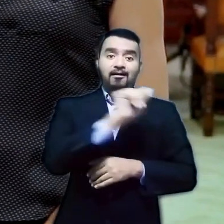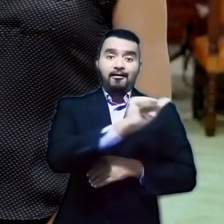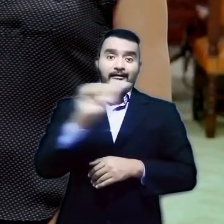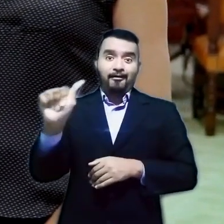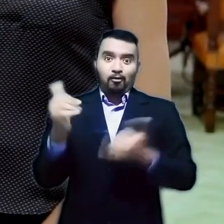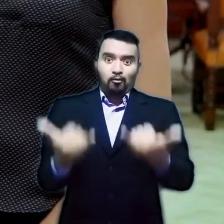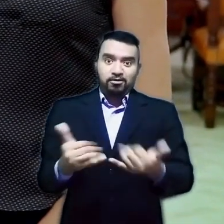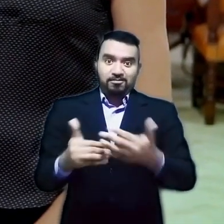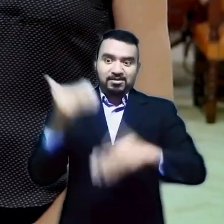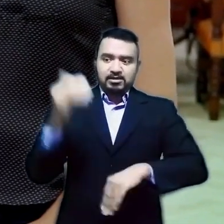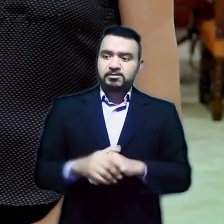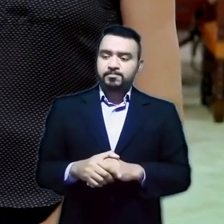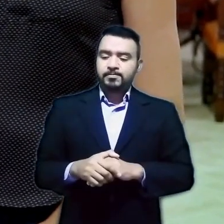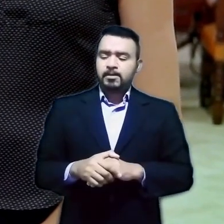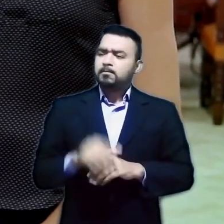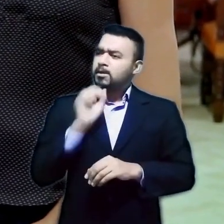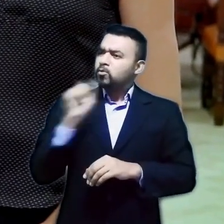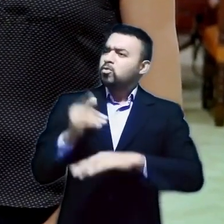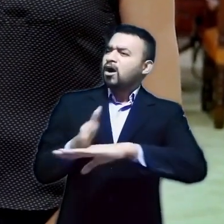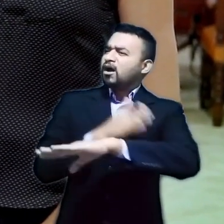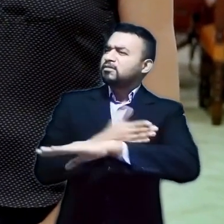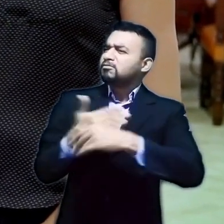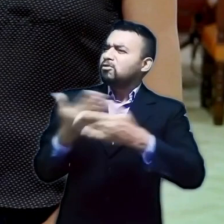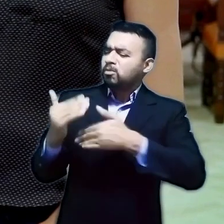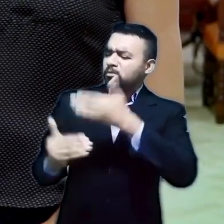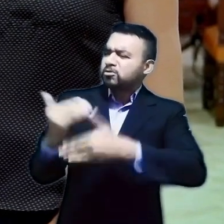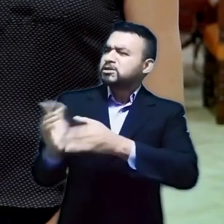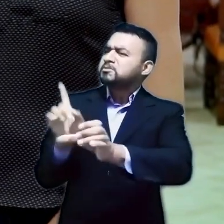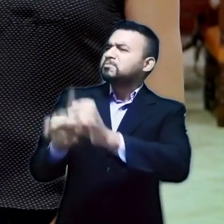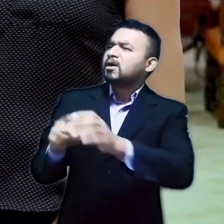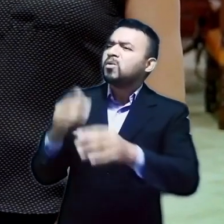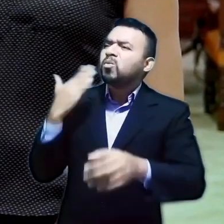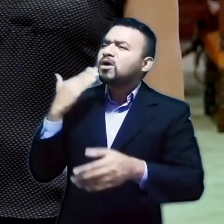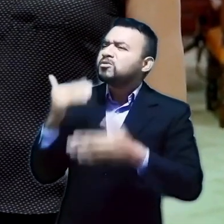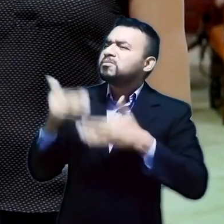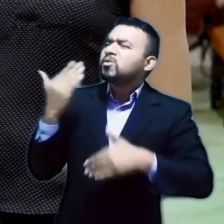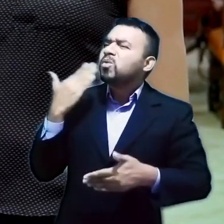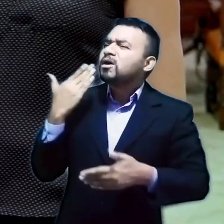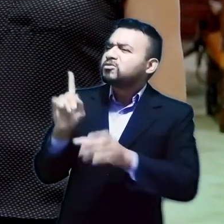cuando iniciaron el proceso del crédito para que le cuenten a los envigadeños.